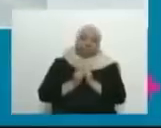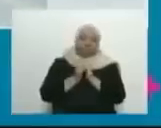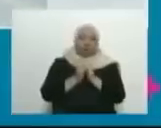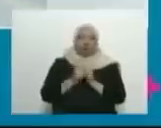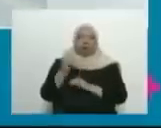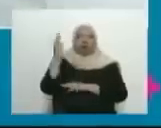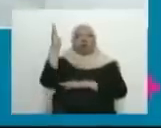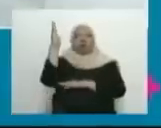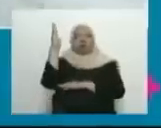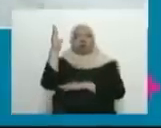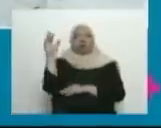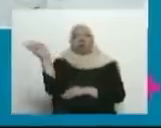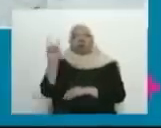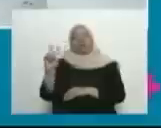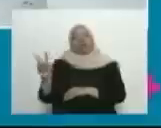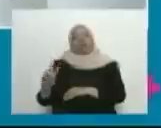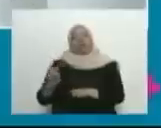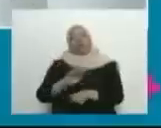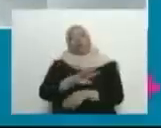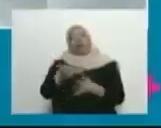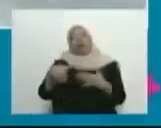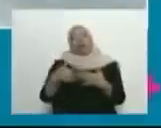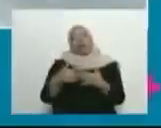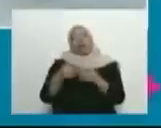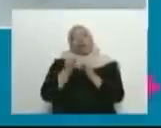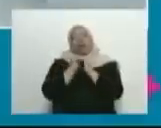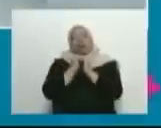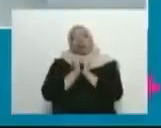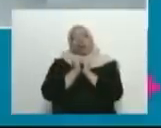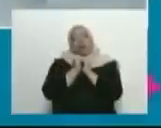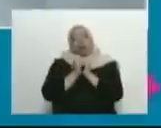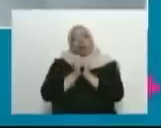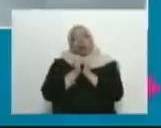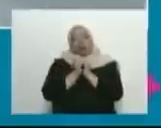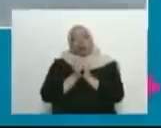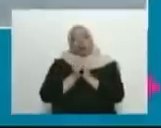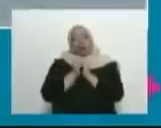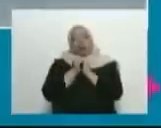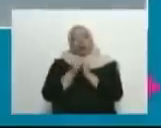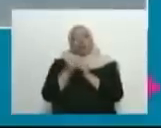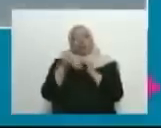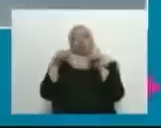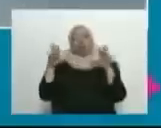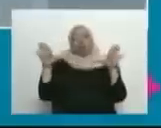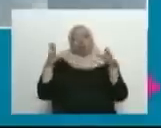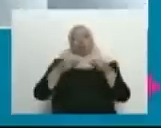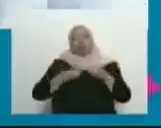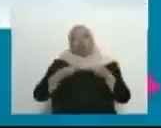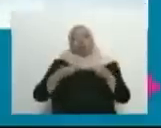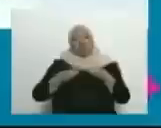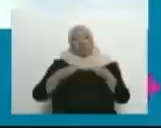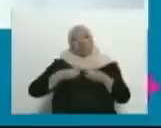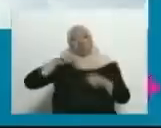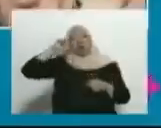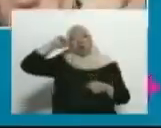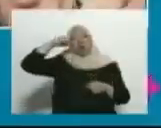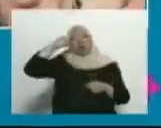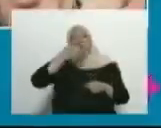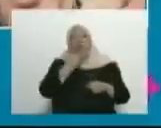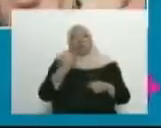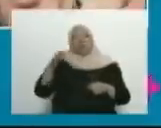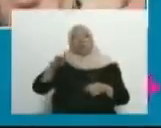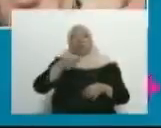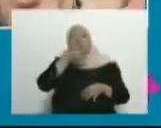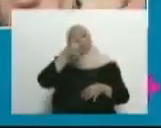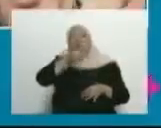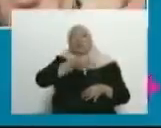hogar de nuestra Venezuela. Elevamos una oración por el alma y por el descanso eterno